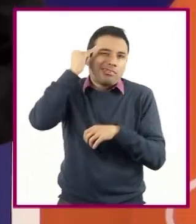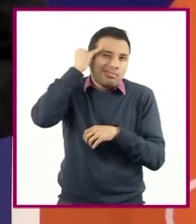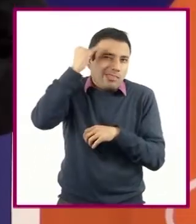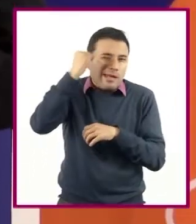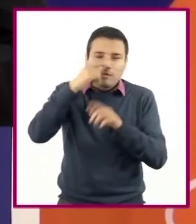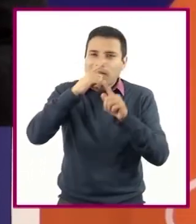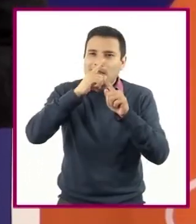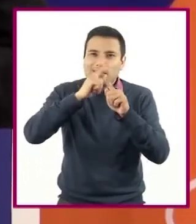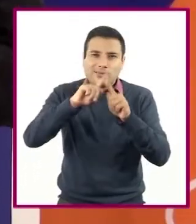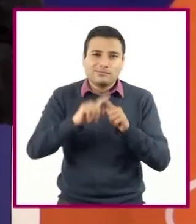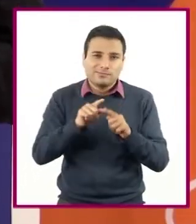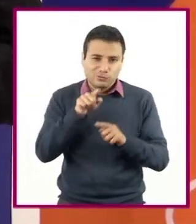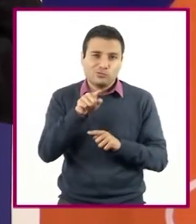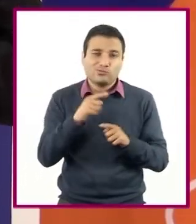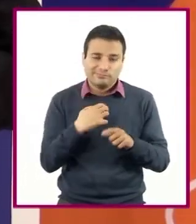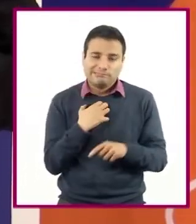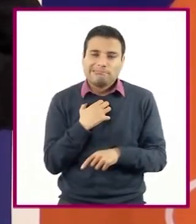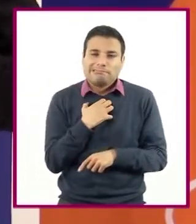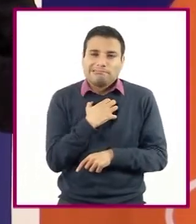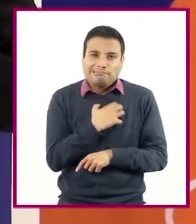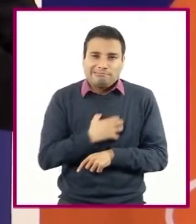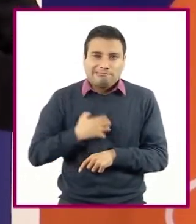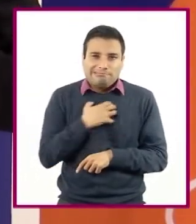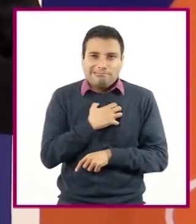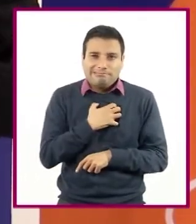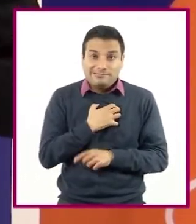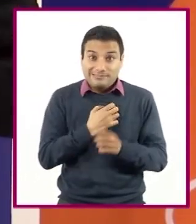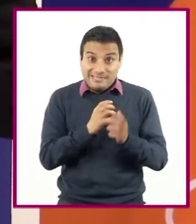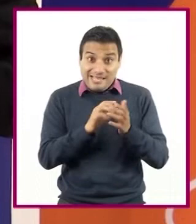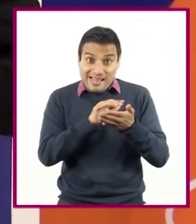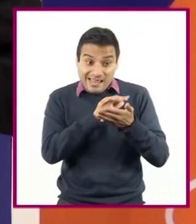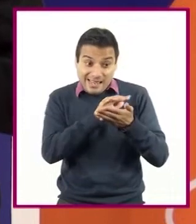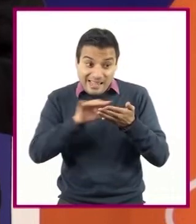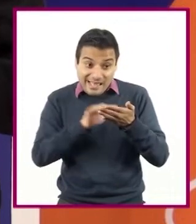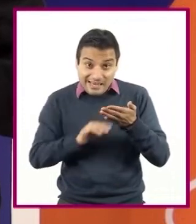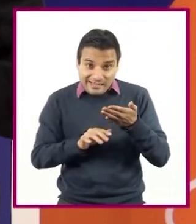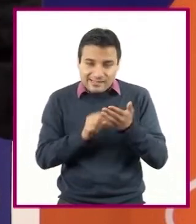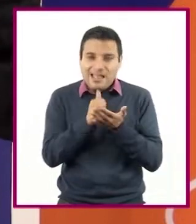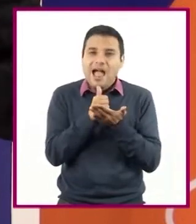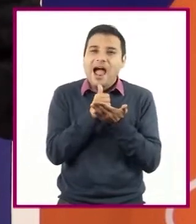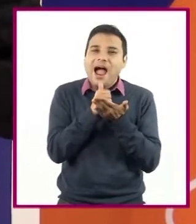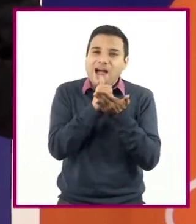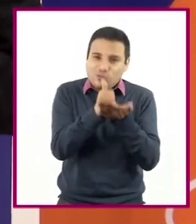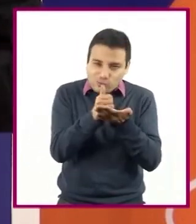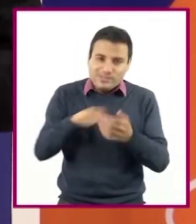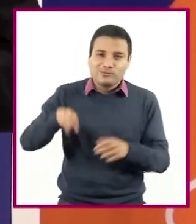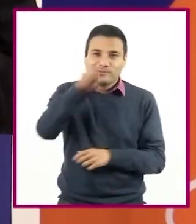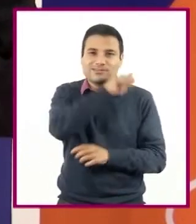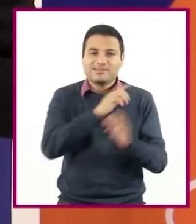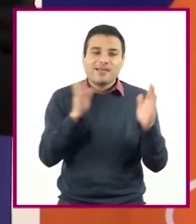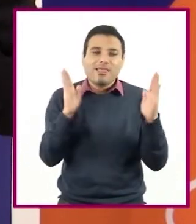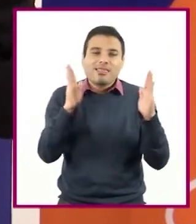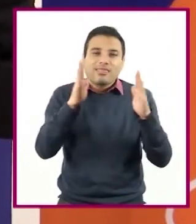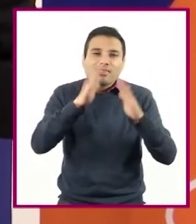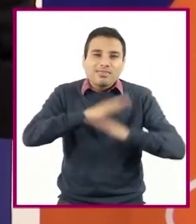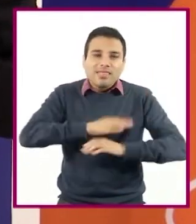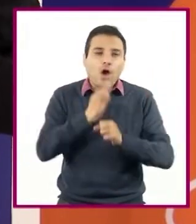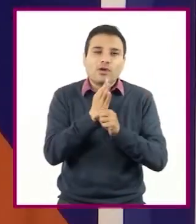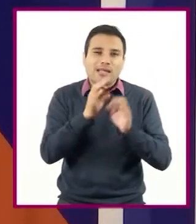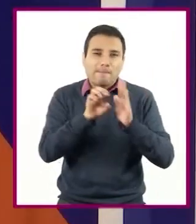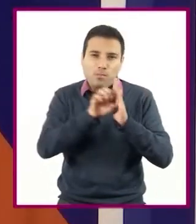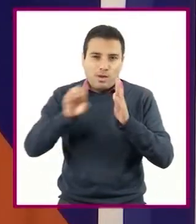fantástico. Esta es la única terapia, leer, porque así es posible escapar a un triste confinamiento como el